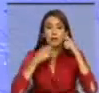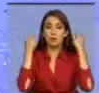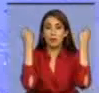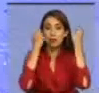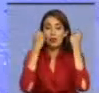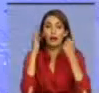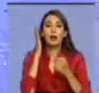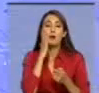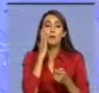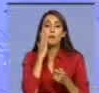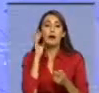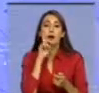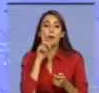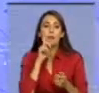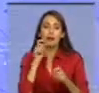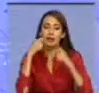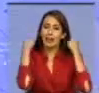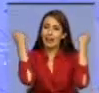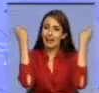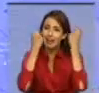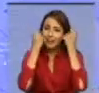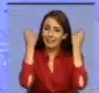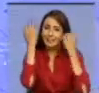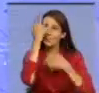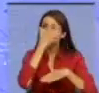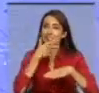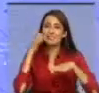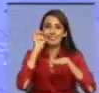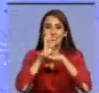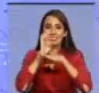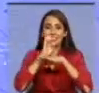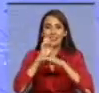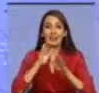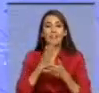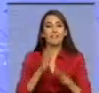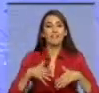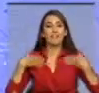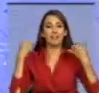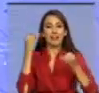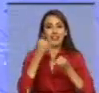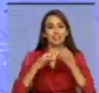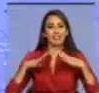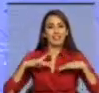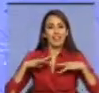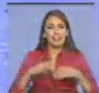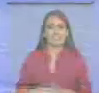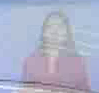Negra, a celebrar y a disfrutar este país maravilloso que tenemos. Feliz feriado, hasta pronto.